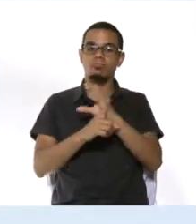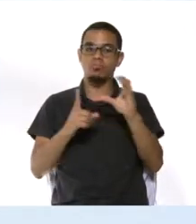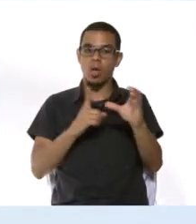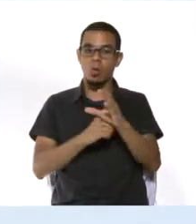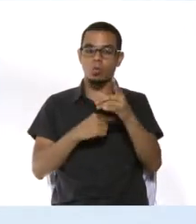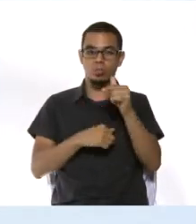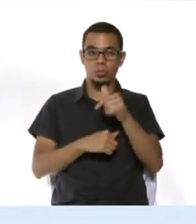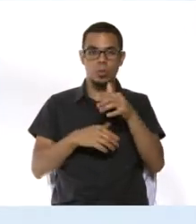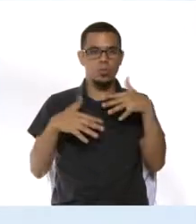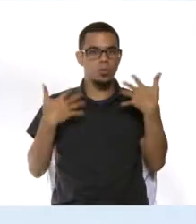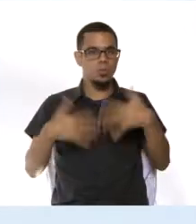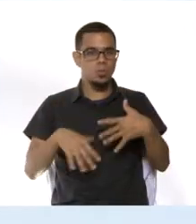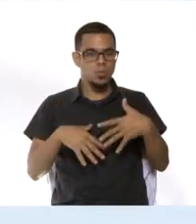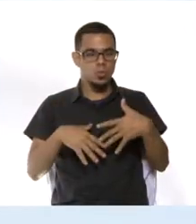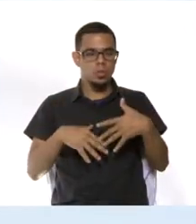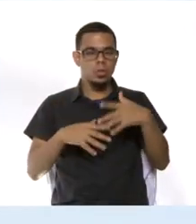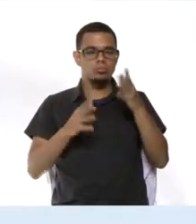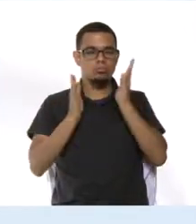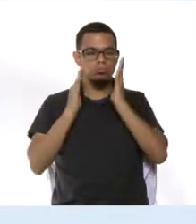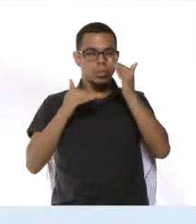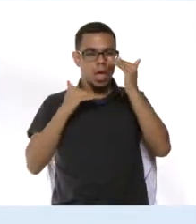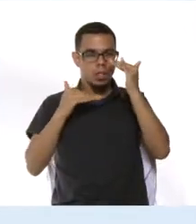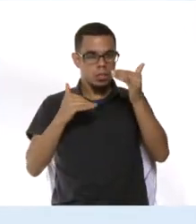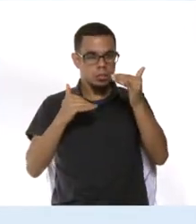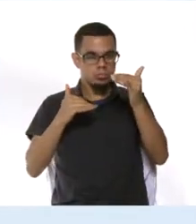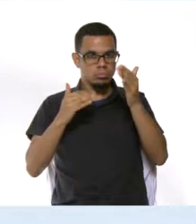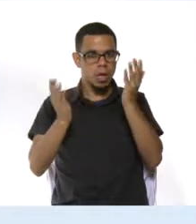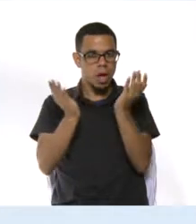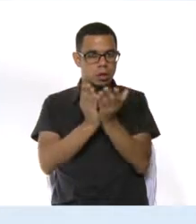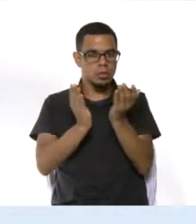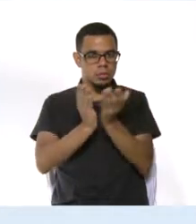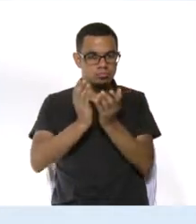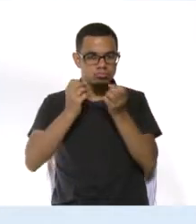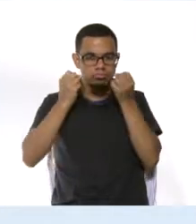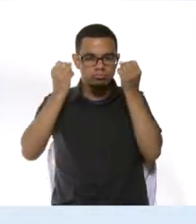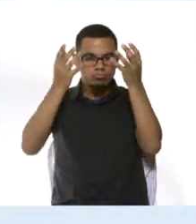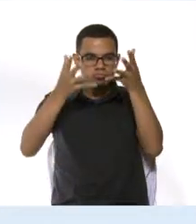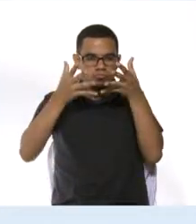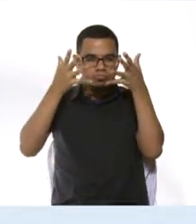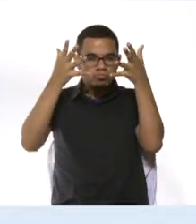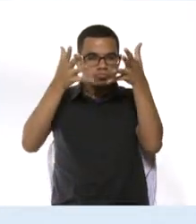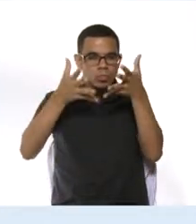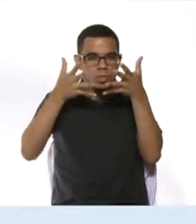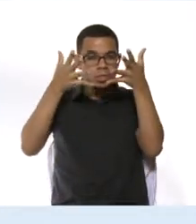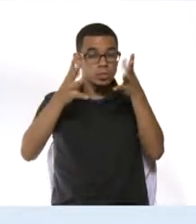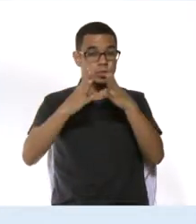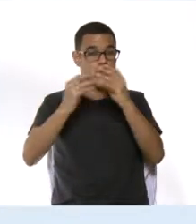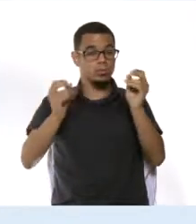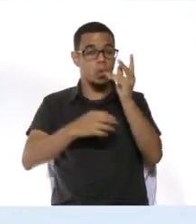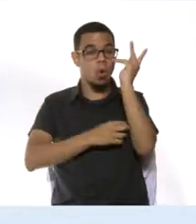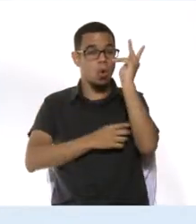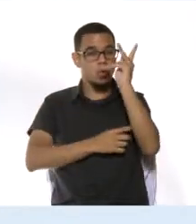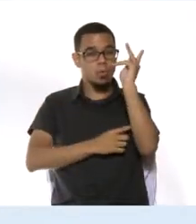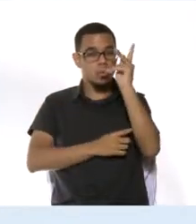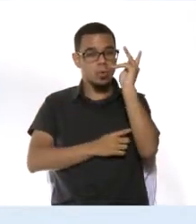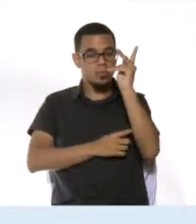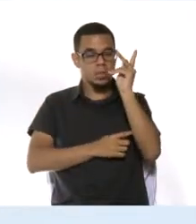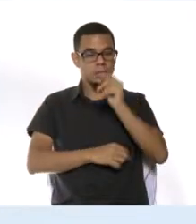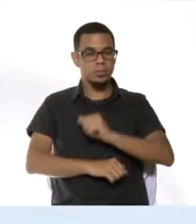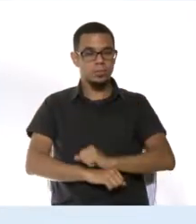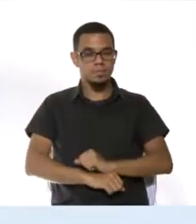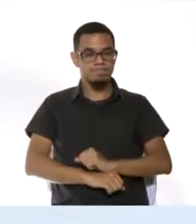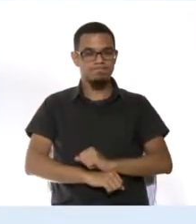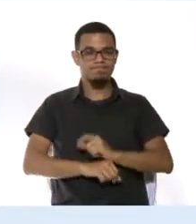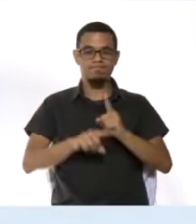invito en casa que estén atentos a todas y cada una de las clases y orientaciones que nos traen nuestros docentes de los